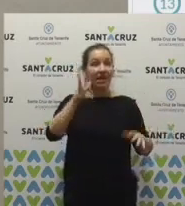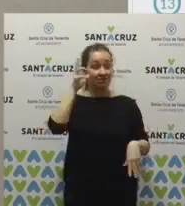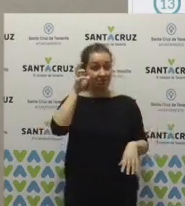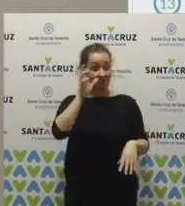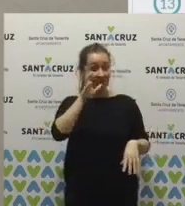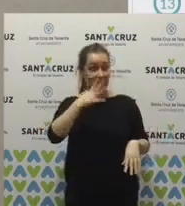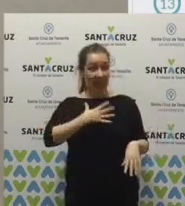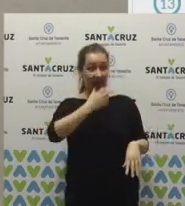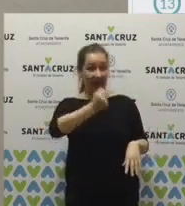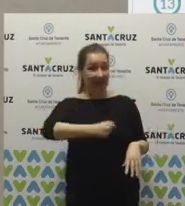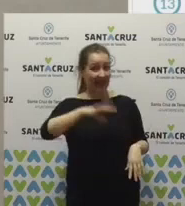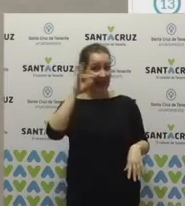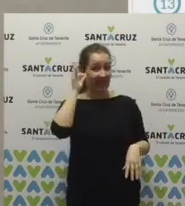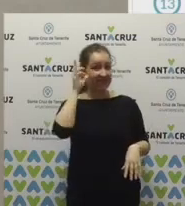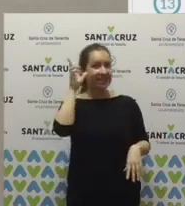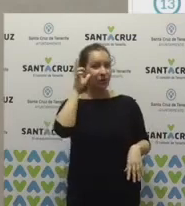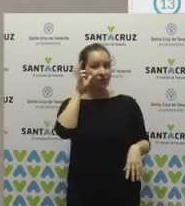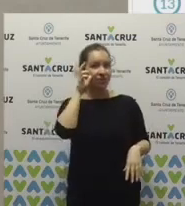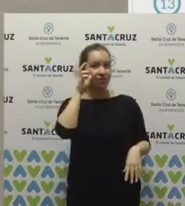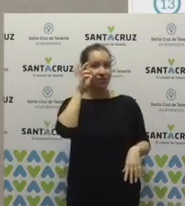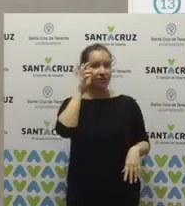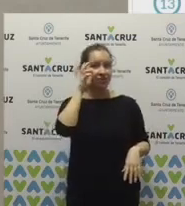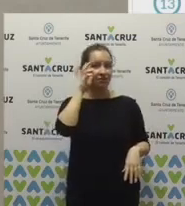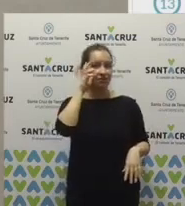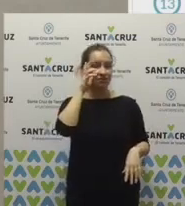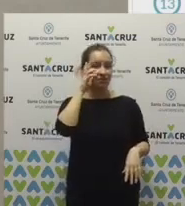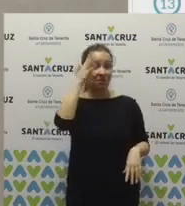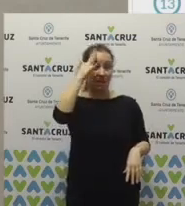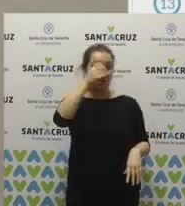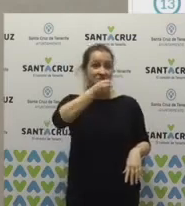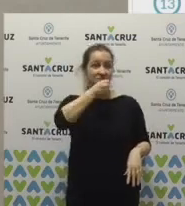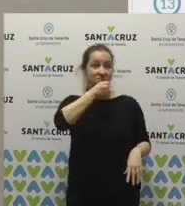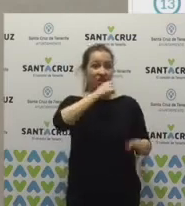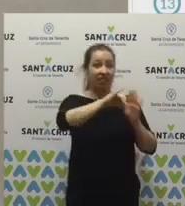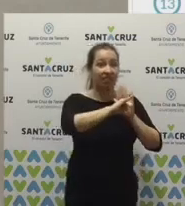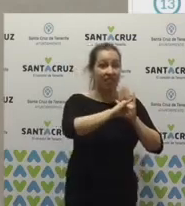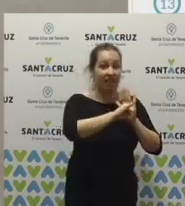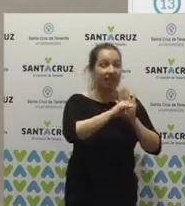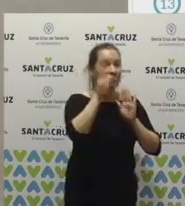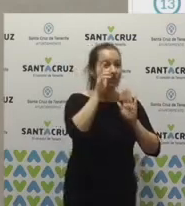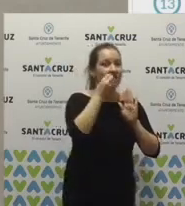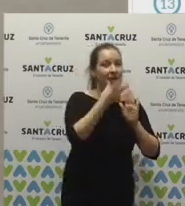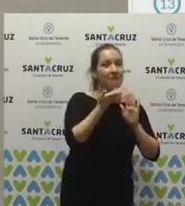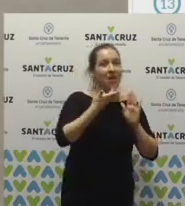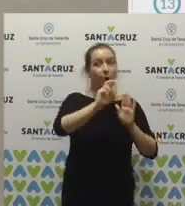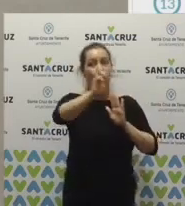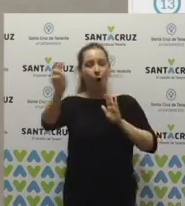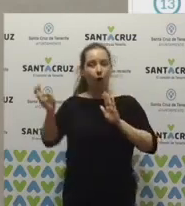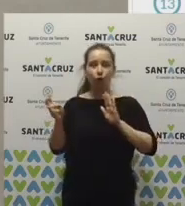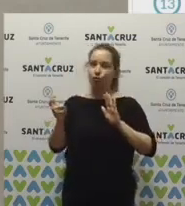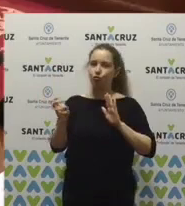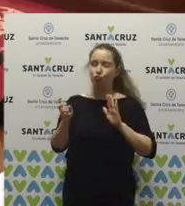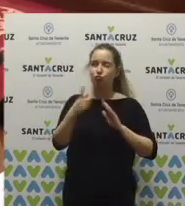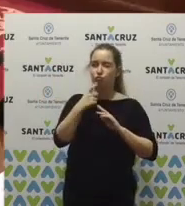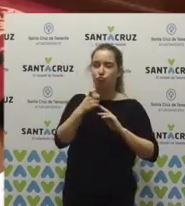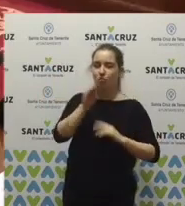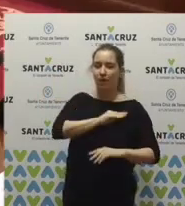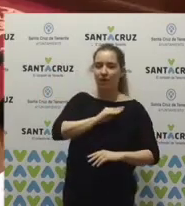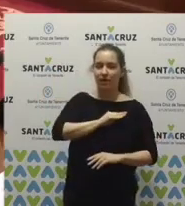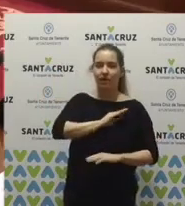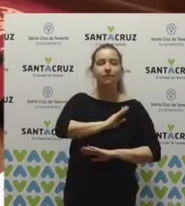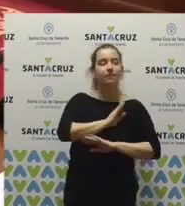porque se acerca el micrófono pero los demás tenemos verdaderas dificultades para escucharlos vale gracias señal